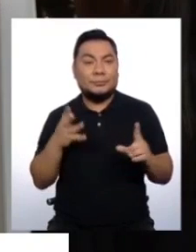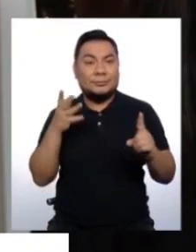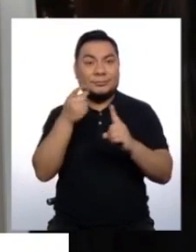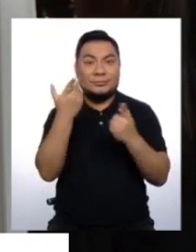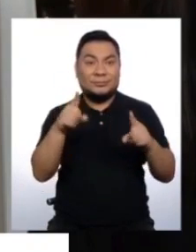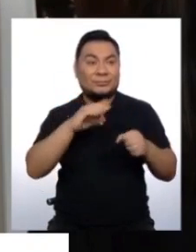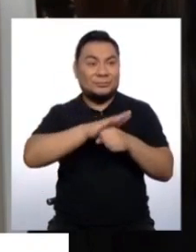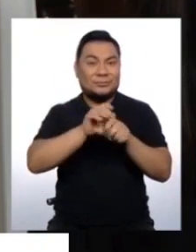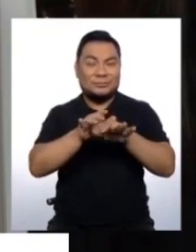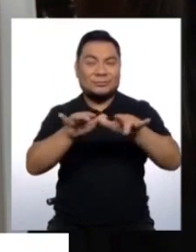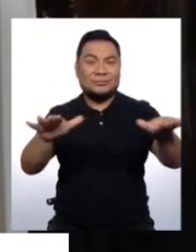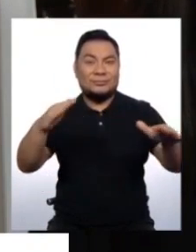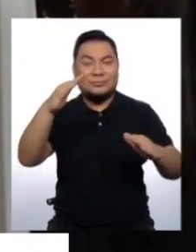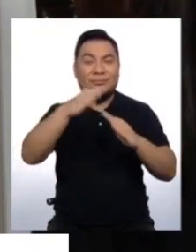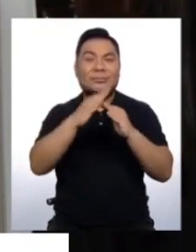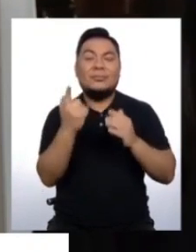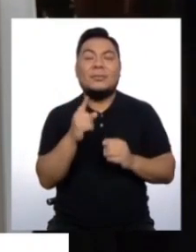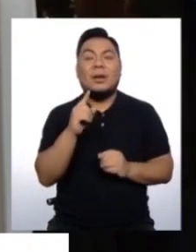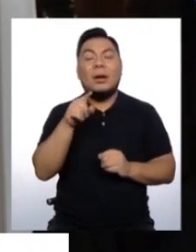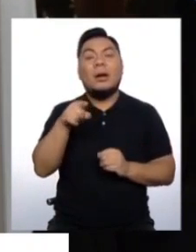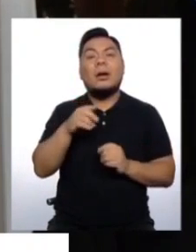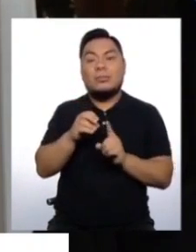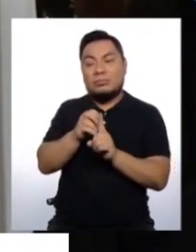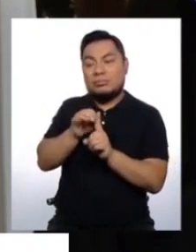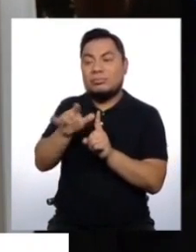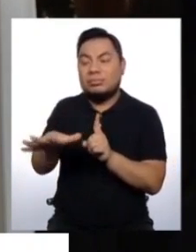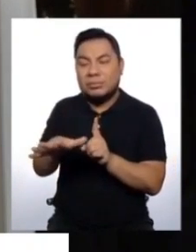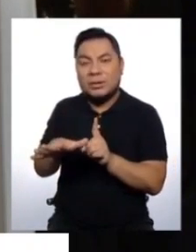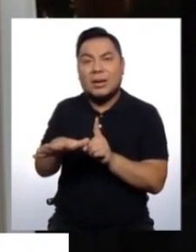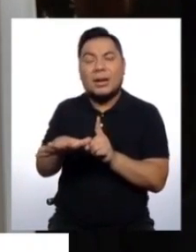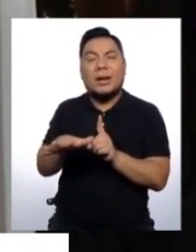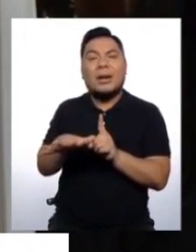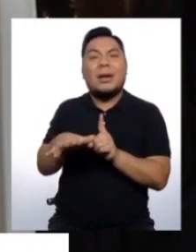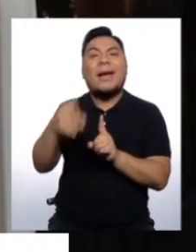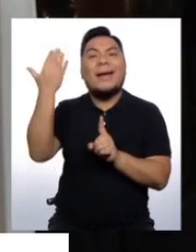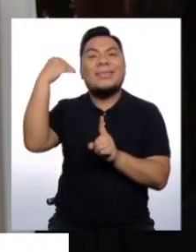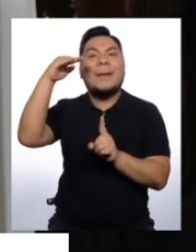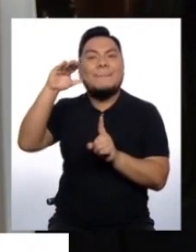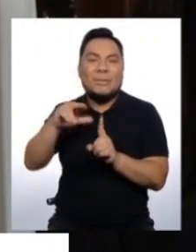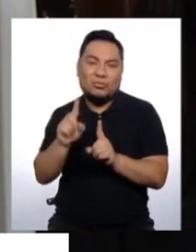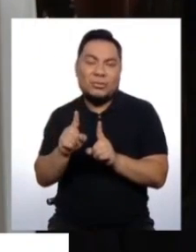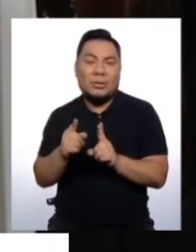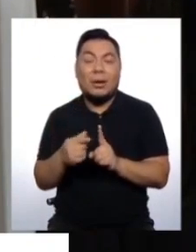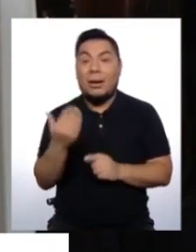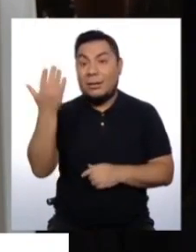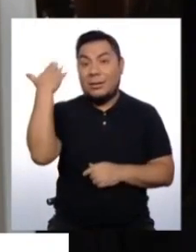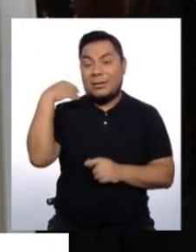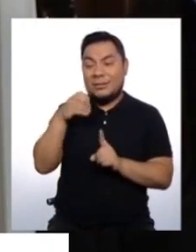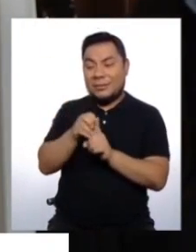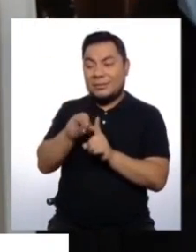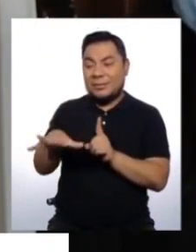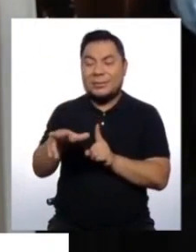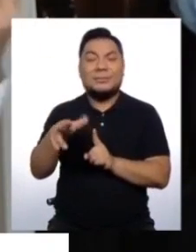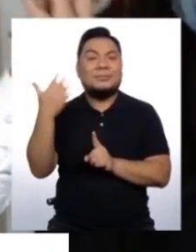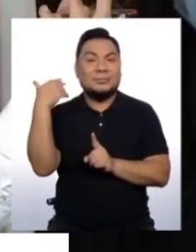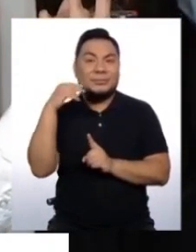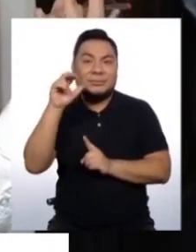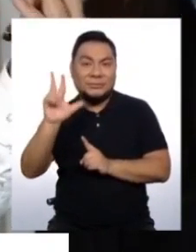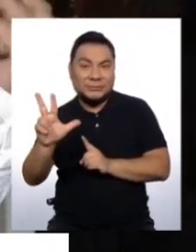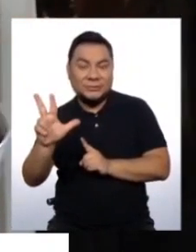epidemia de 1 o -1. Es decir, cada persona infectada contagia